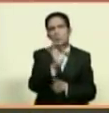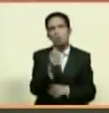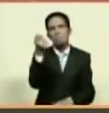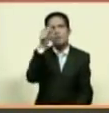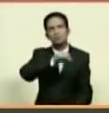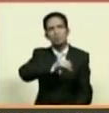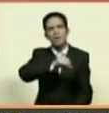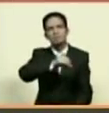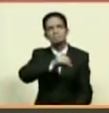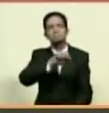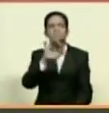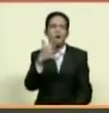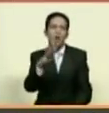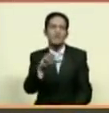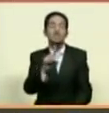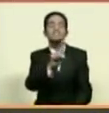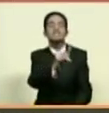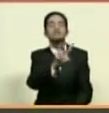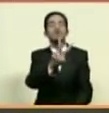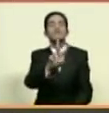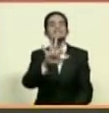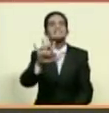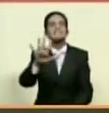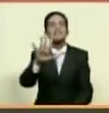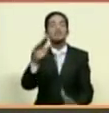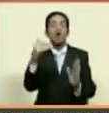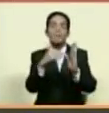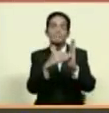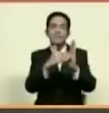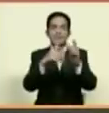supera las 125 mil reses.